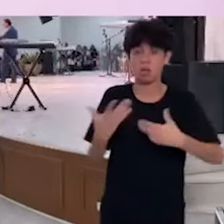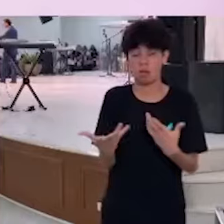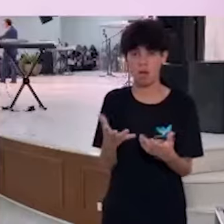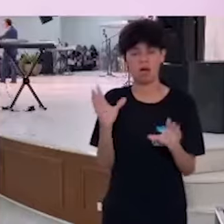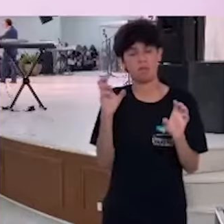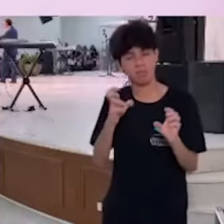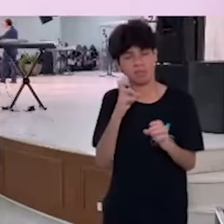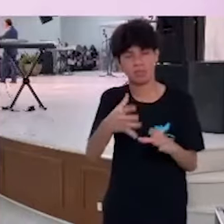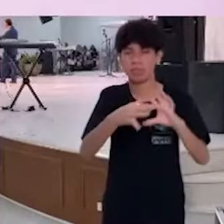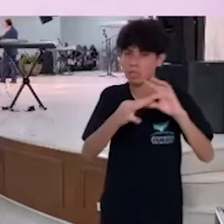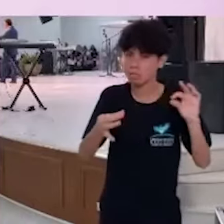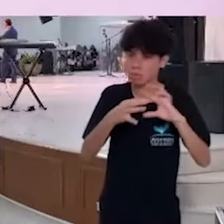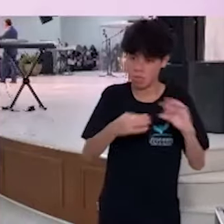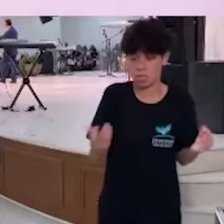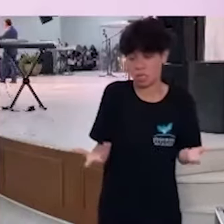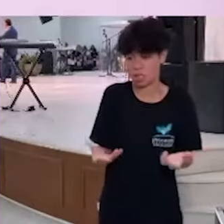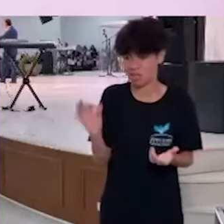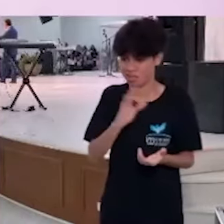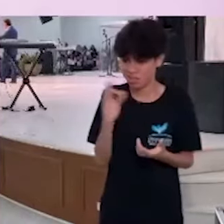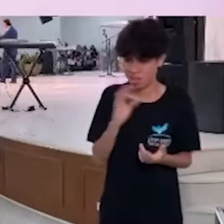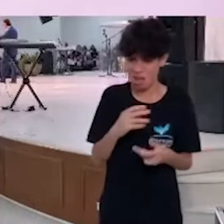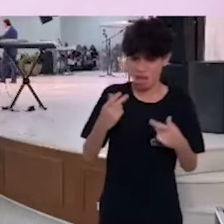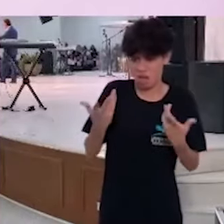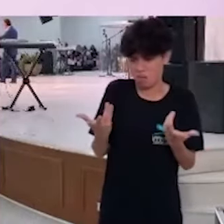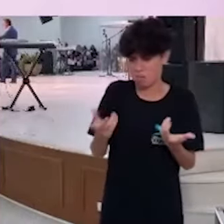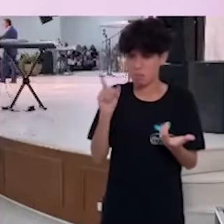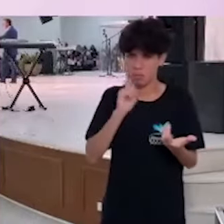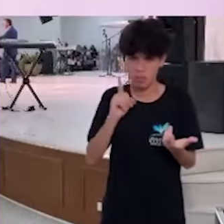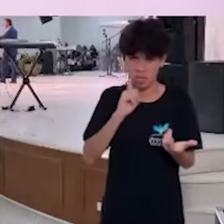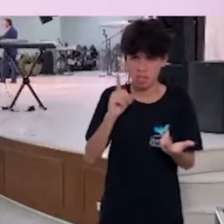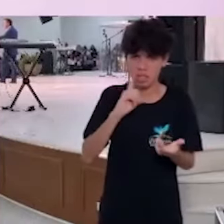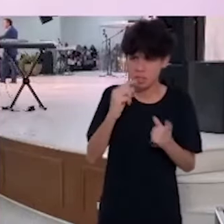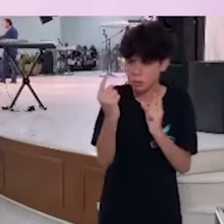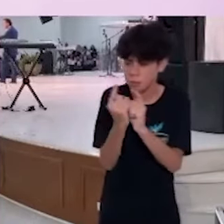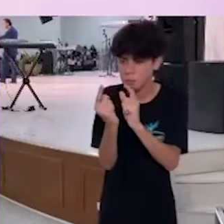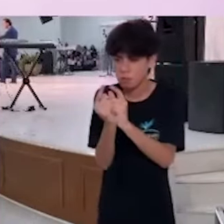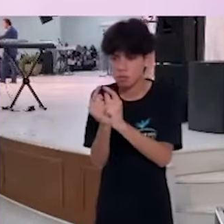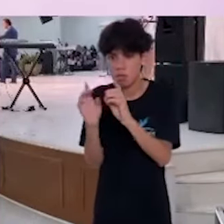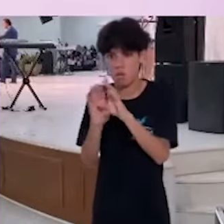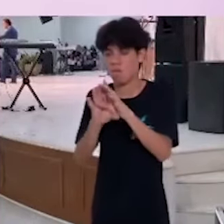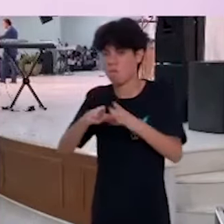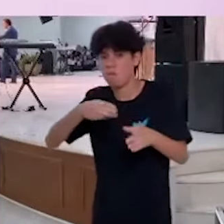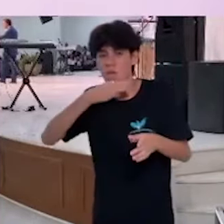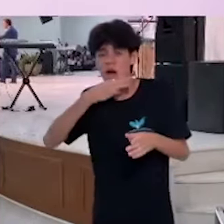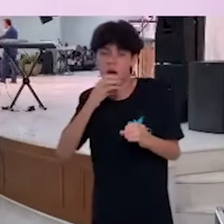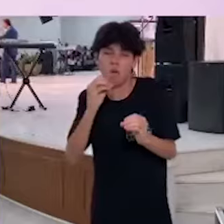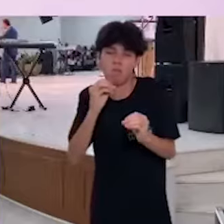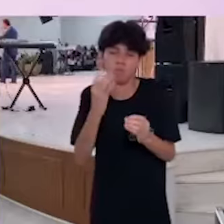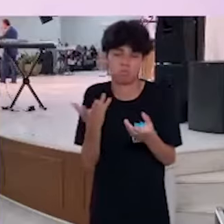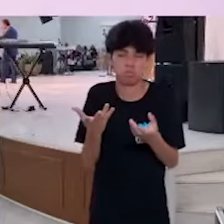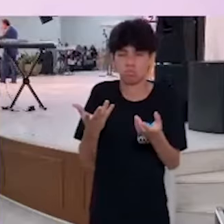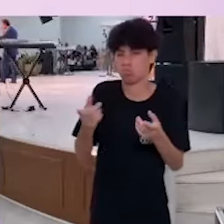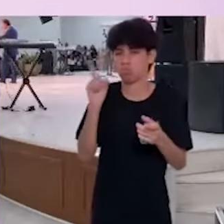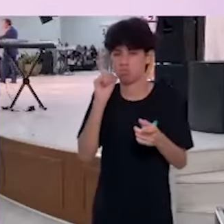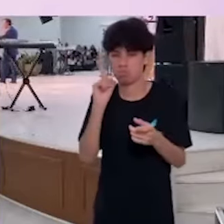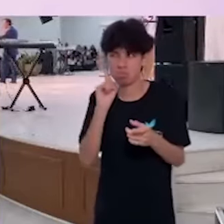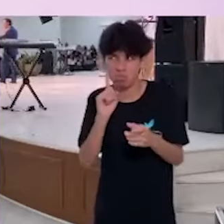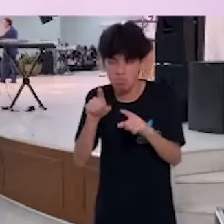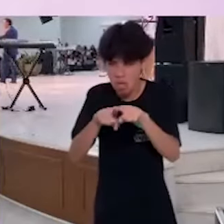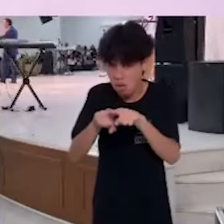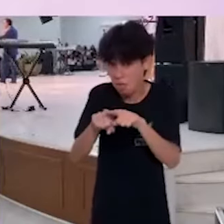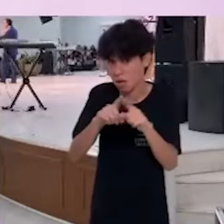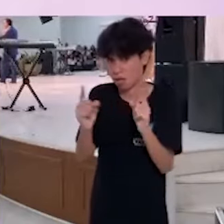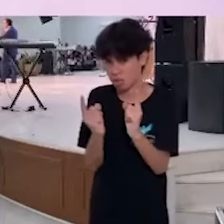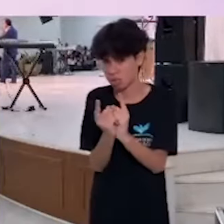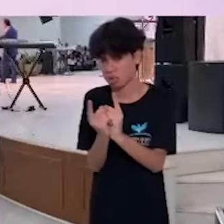como hermanas tuyas. ¿Cómo? Con toda pureza. O sea, repito, Pablo le está poniendo un límite muy claro